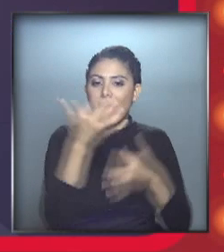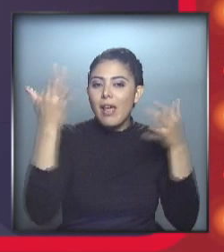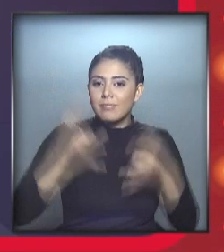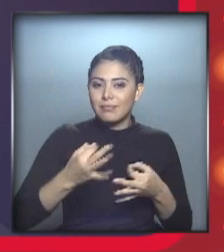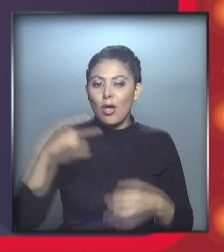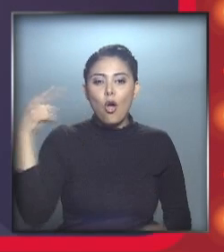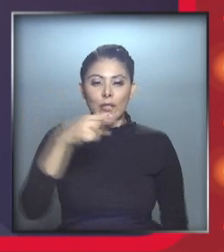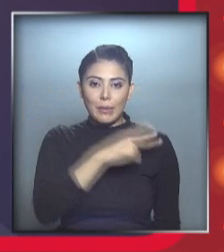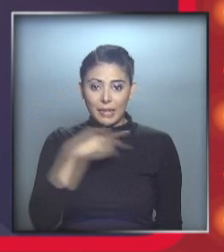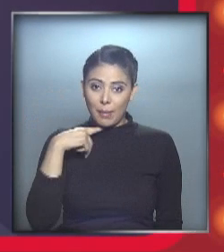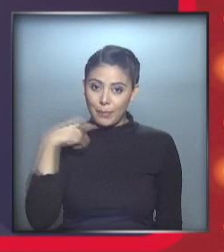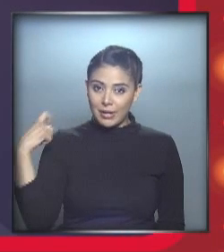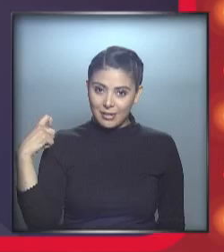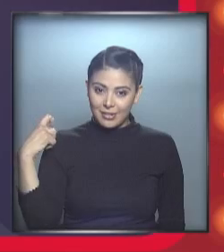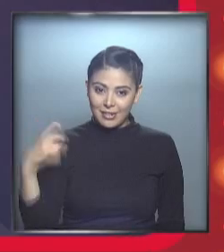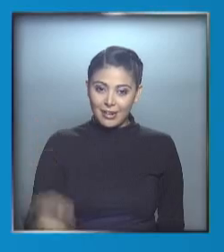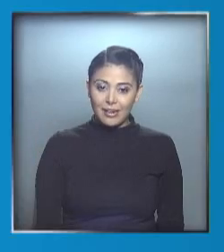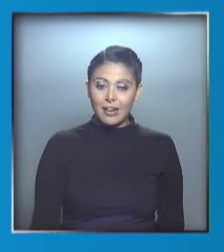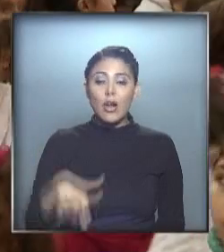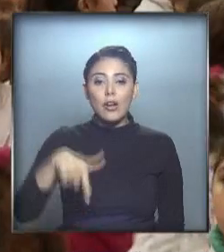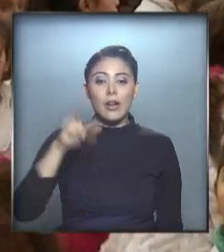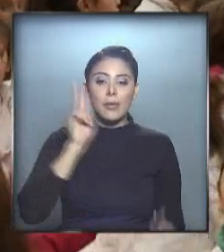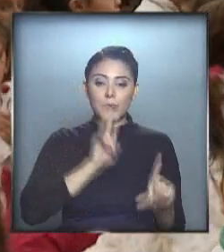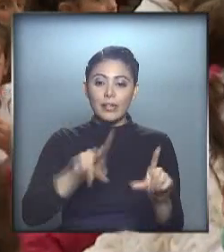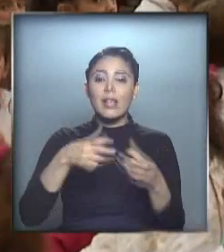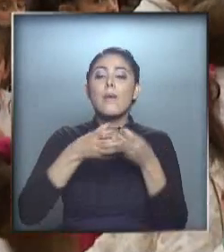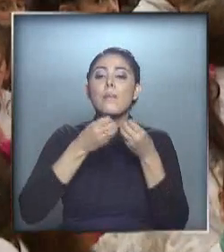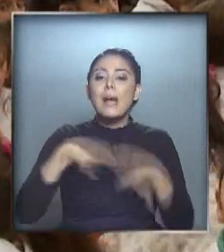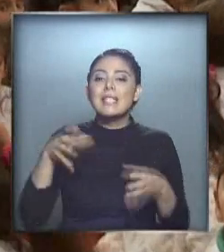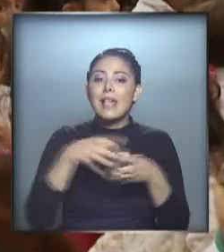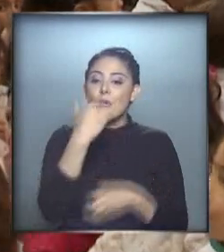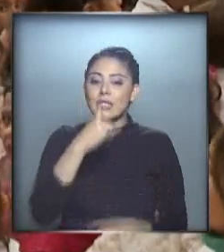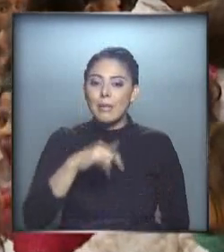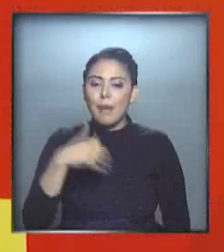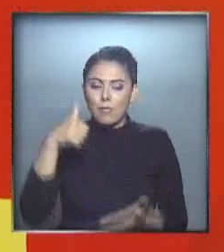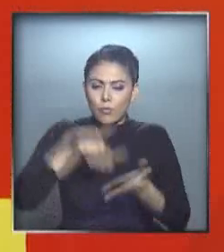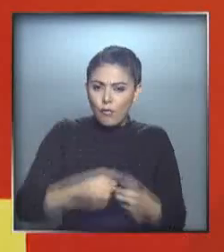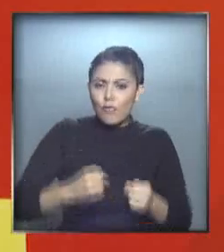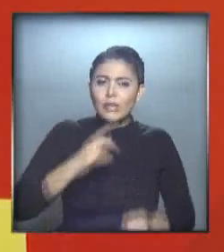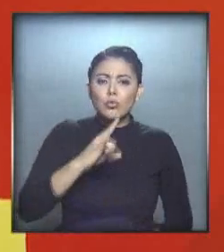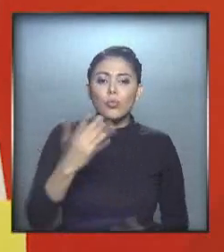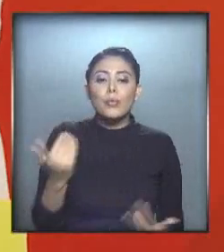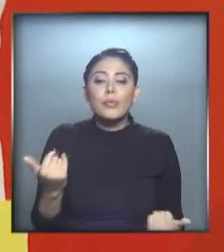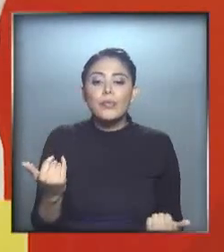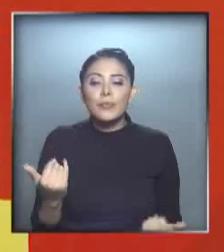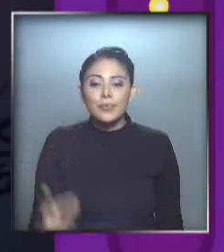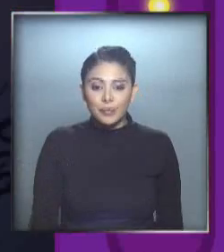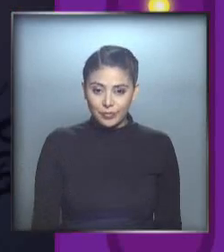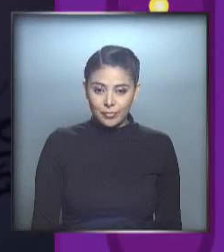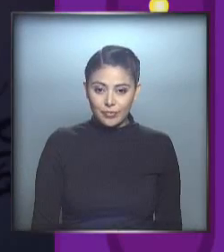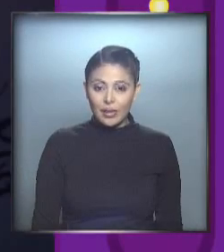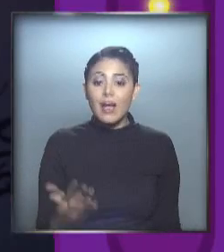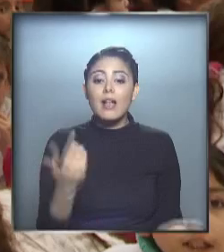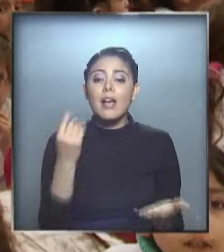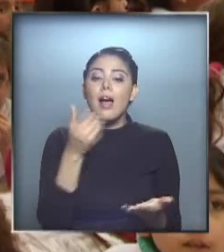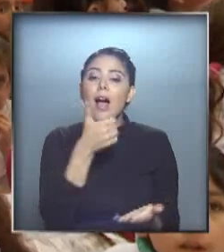y ganale al capitán realista. ¡Comienza el equipo Samba! ¡Aprieta el botón! ¡Fuerte, fuerte lo aprieta! ¡Fuerte! ¡Ahí